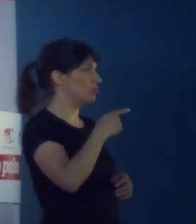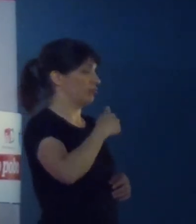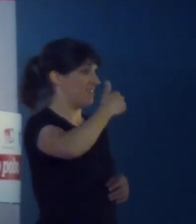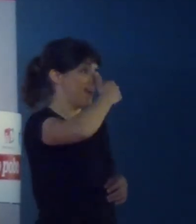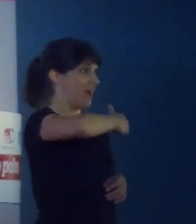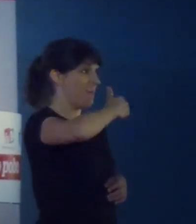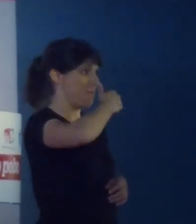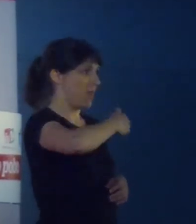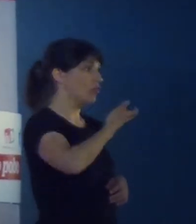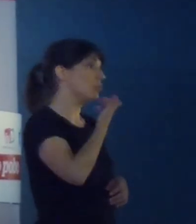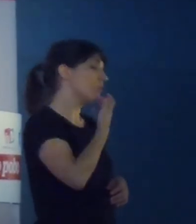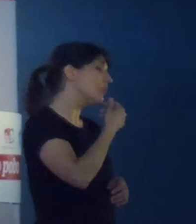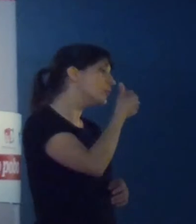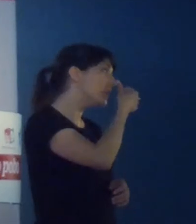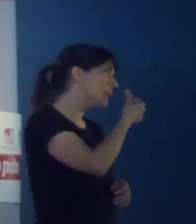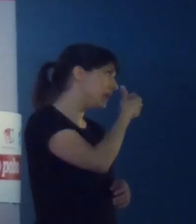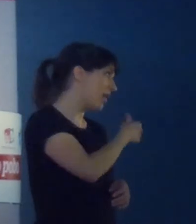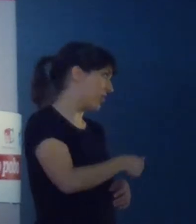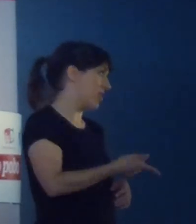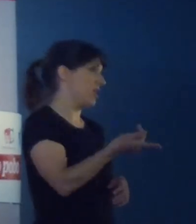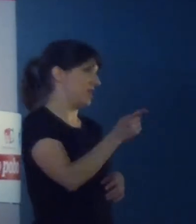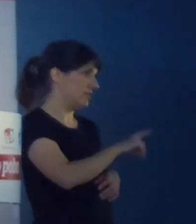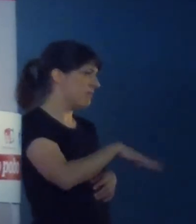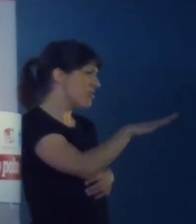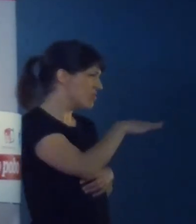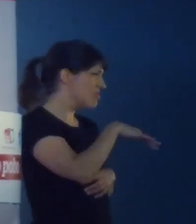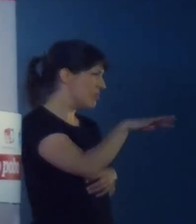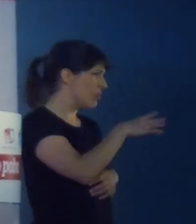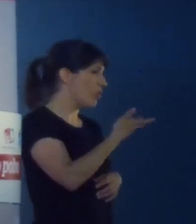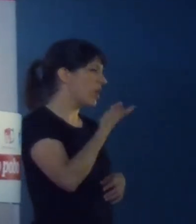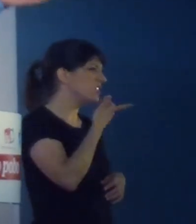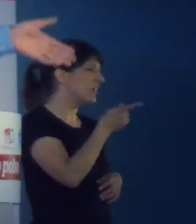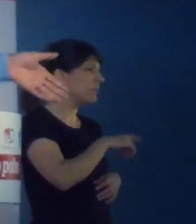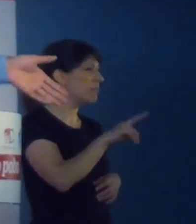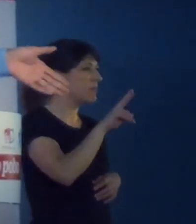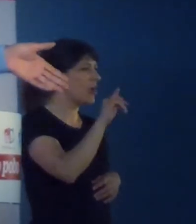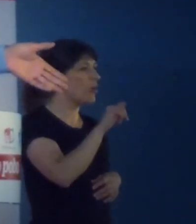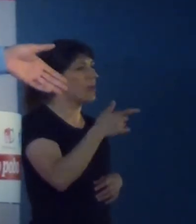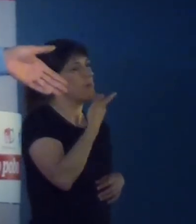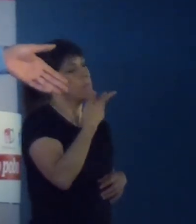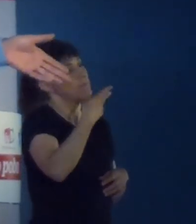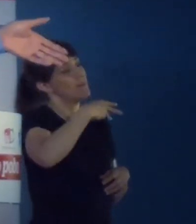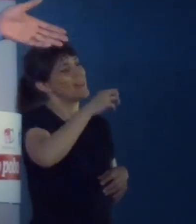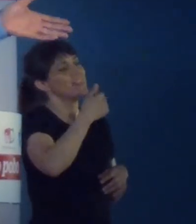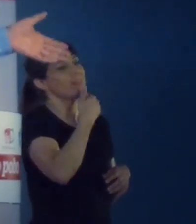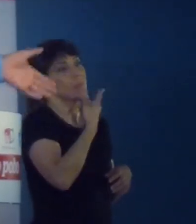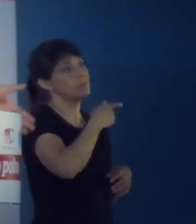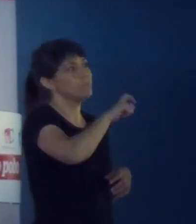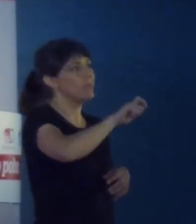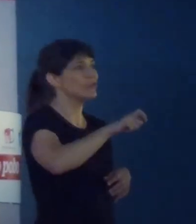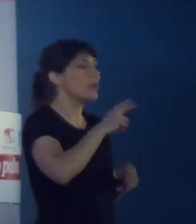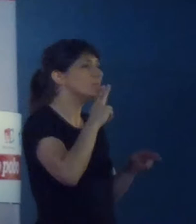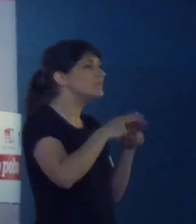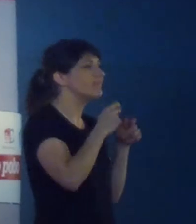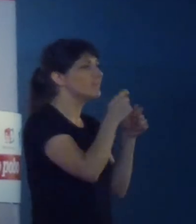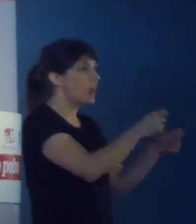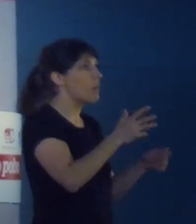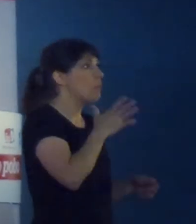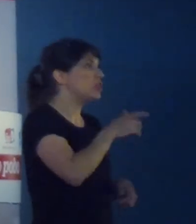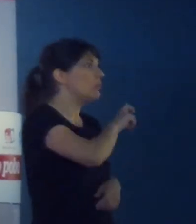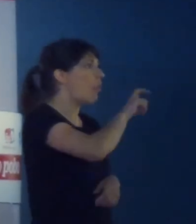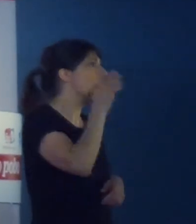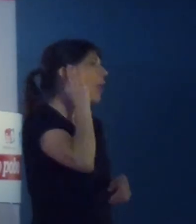de Vila García, de Vila Xan, da Vila Nova das Mercedes, como achaban en todo pola cantidad de Mercedes que había dos